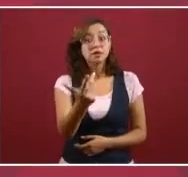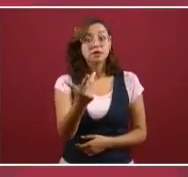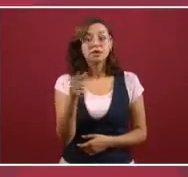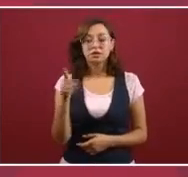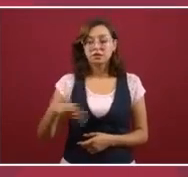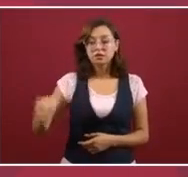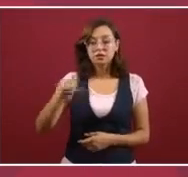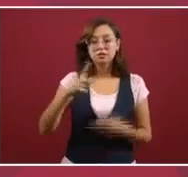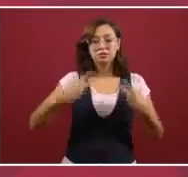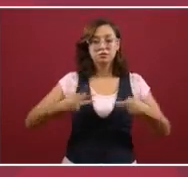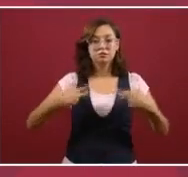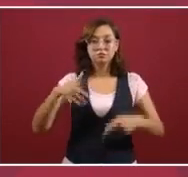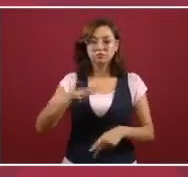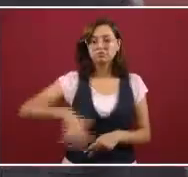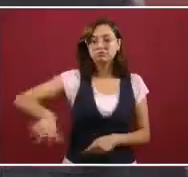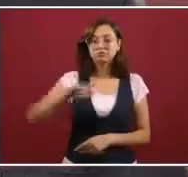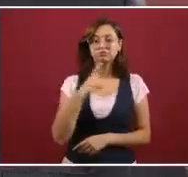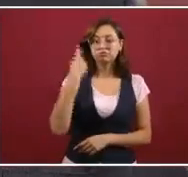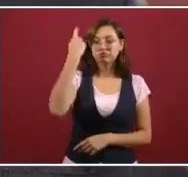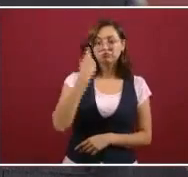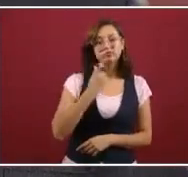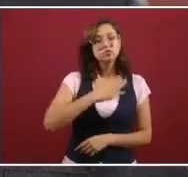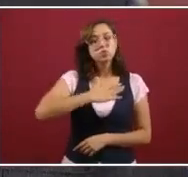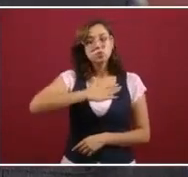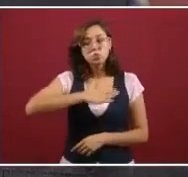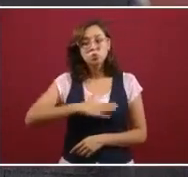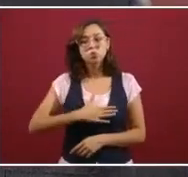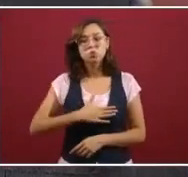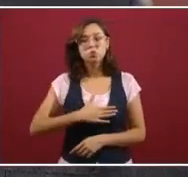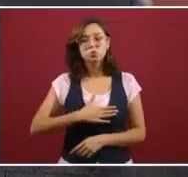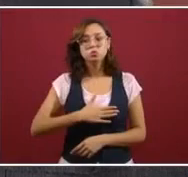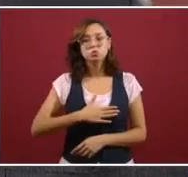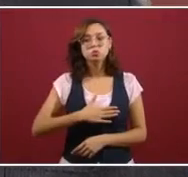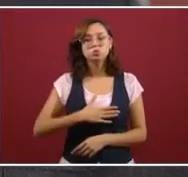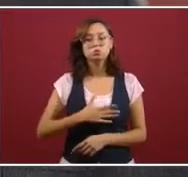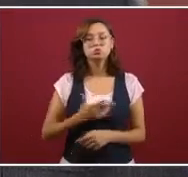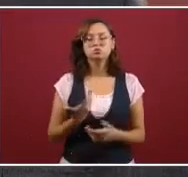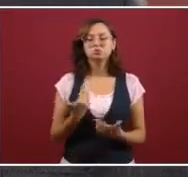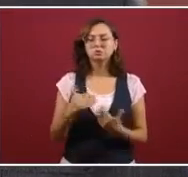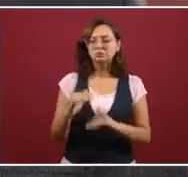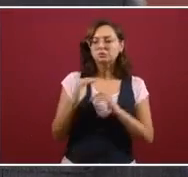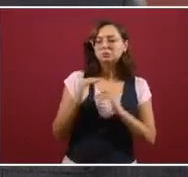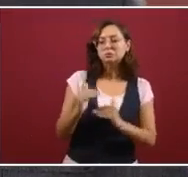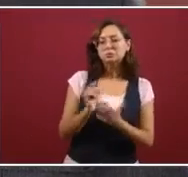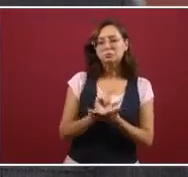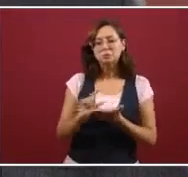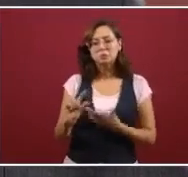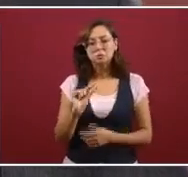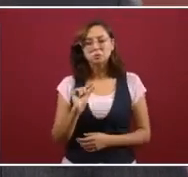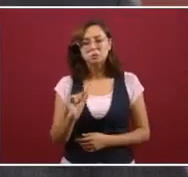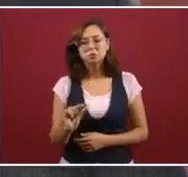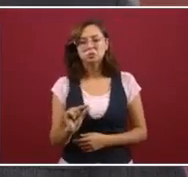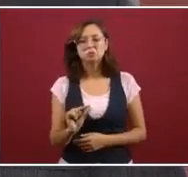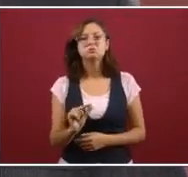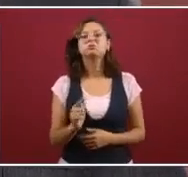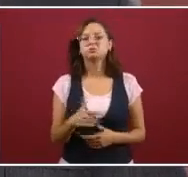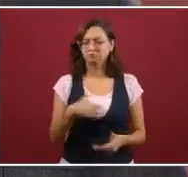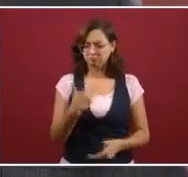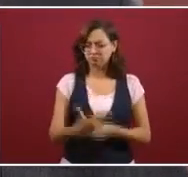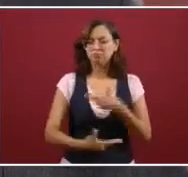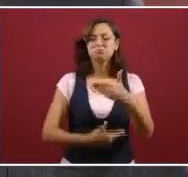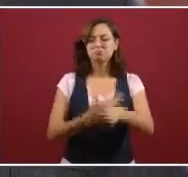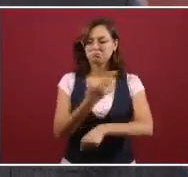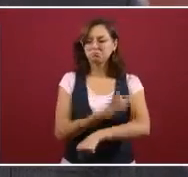reciban pensiones justas, no limitadas, eso lo vamos a resolver, pero